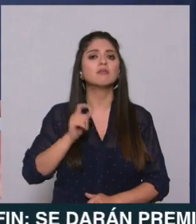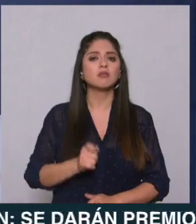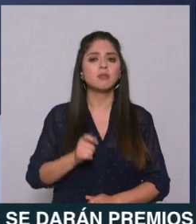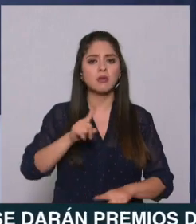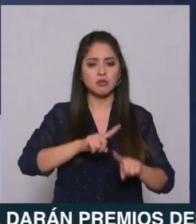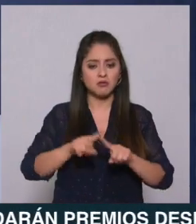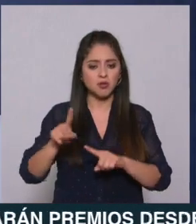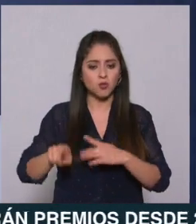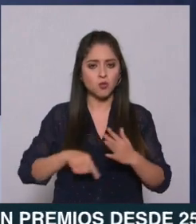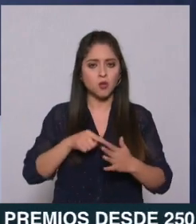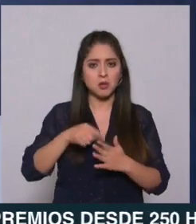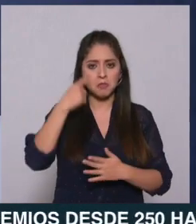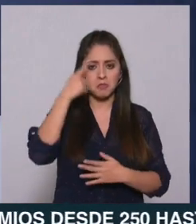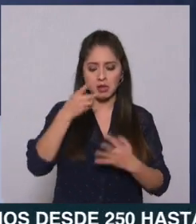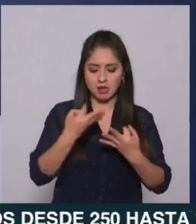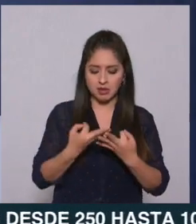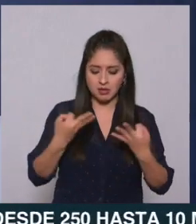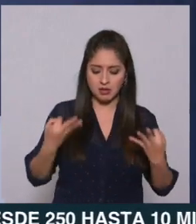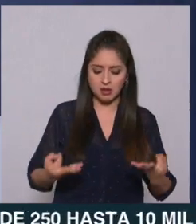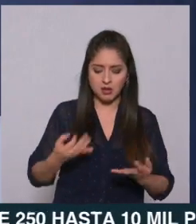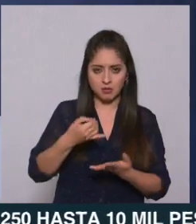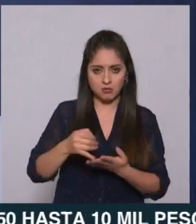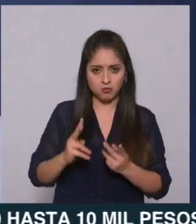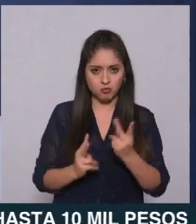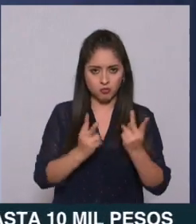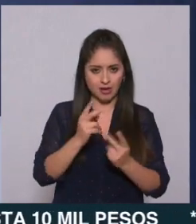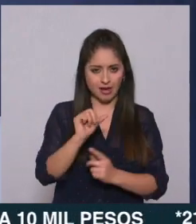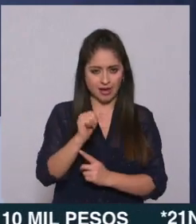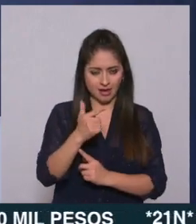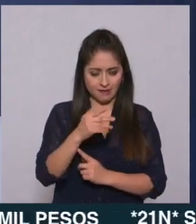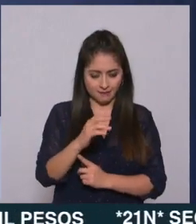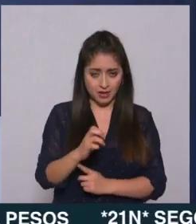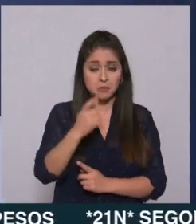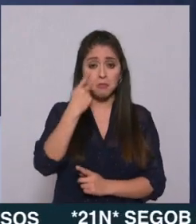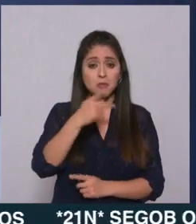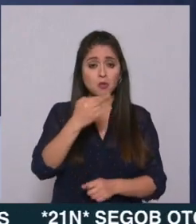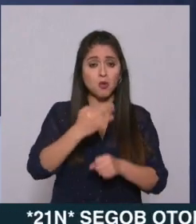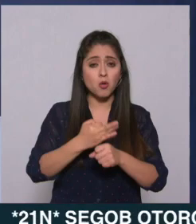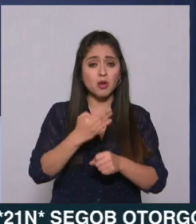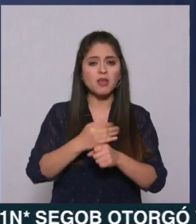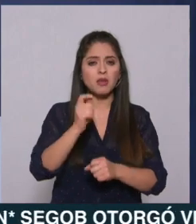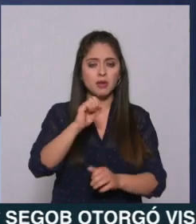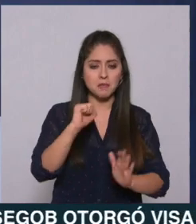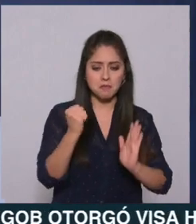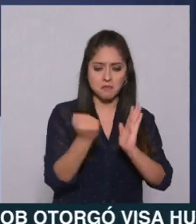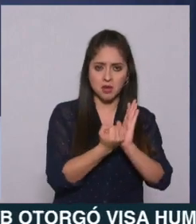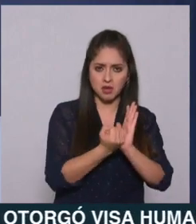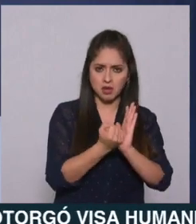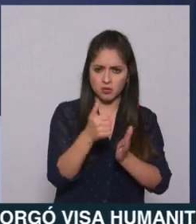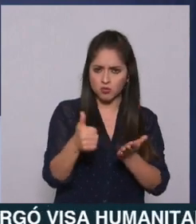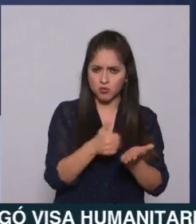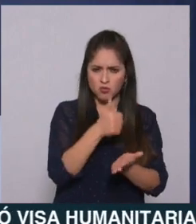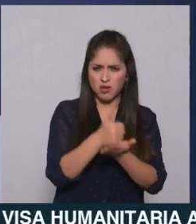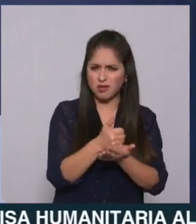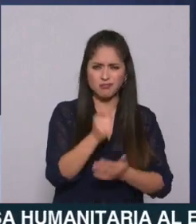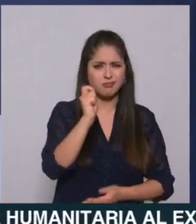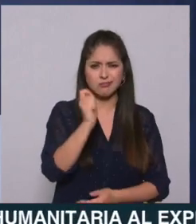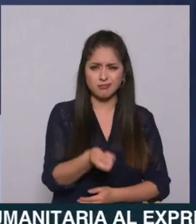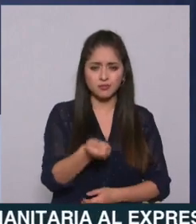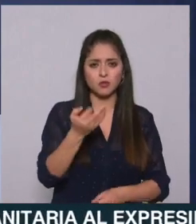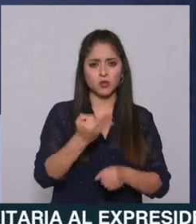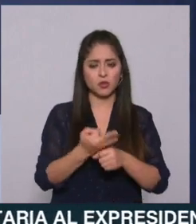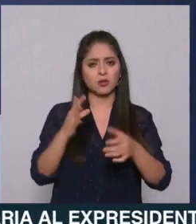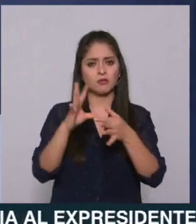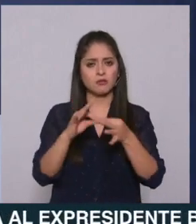condiciones ideales para el cultivo de este agave, pero además se está llevando a cabo el proyecto de Marca Ciudad. ¿En qué consiste? Precisamente